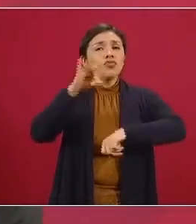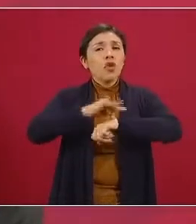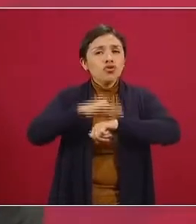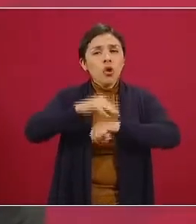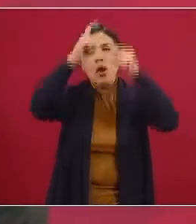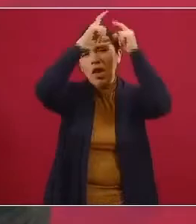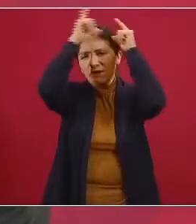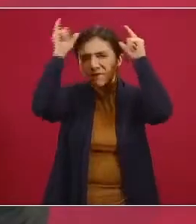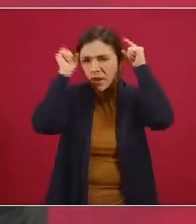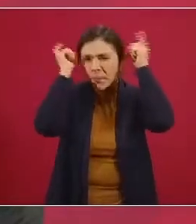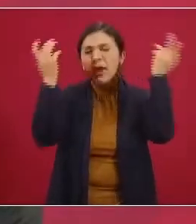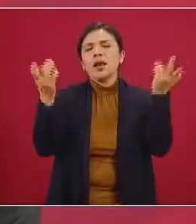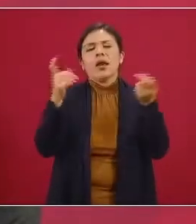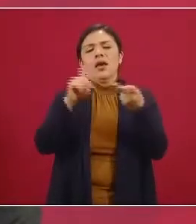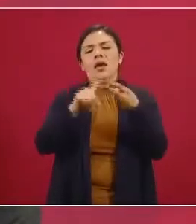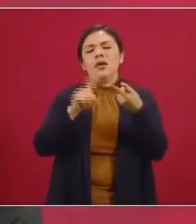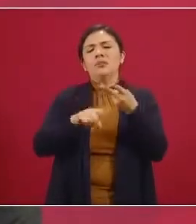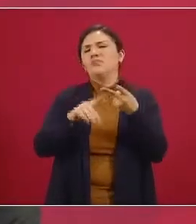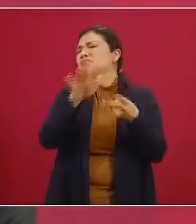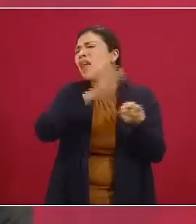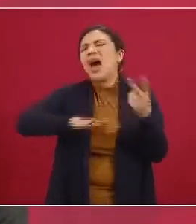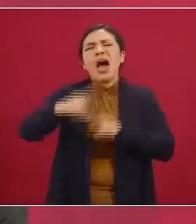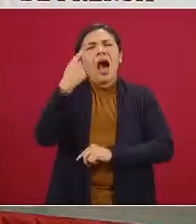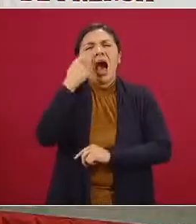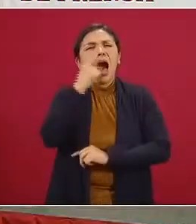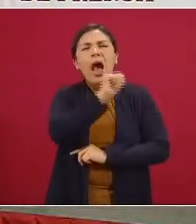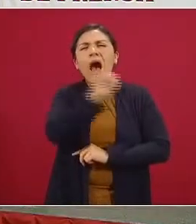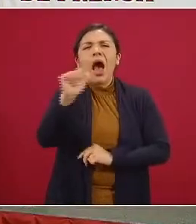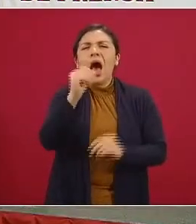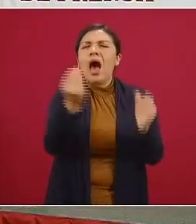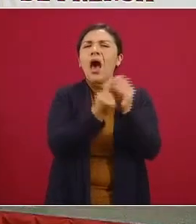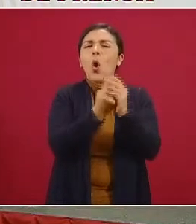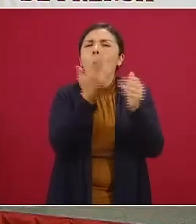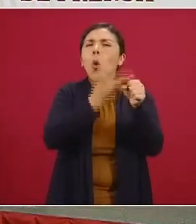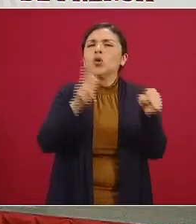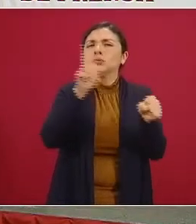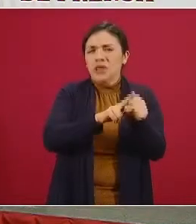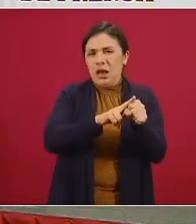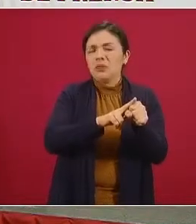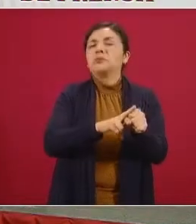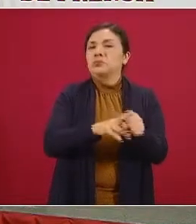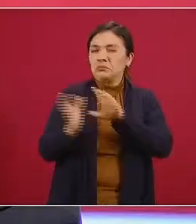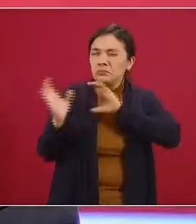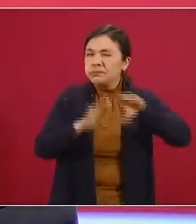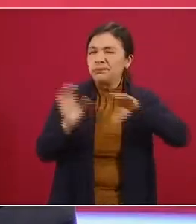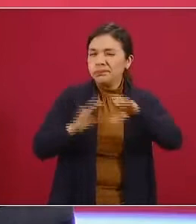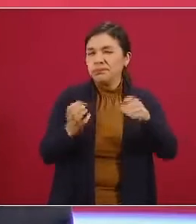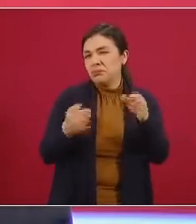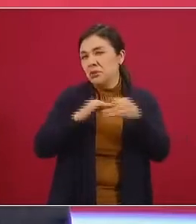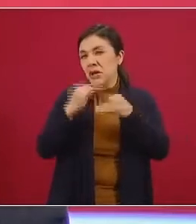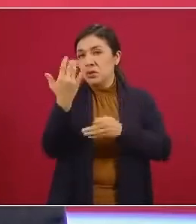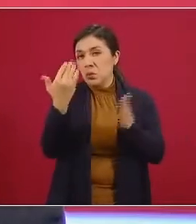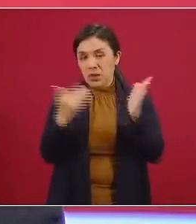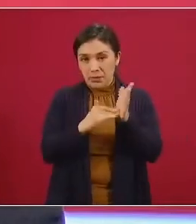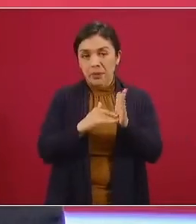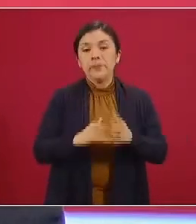solamente médicas y enfermeros, sino en general de varios campos de actividad.